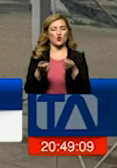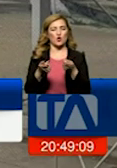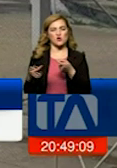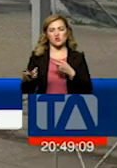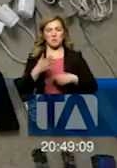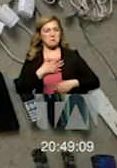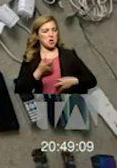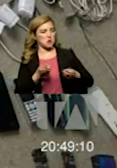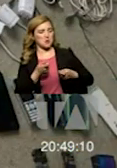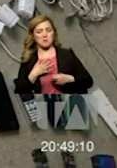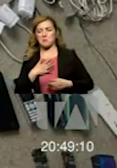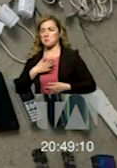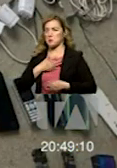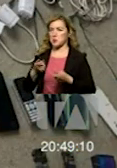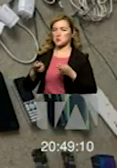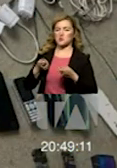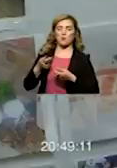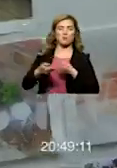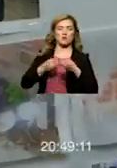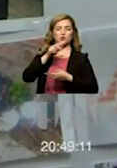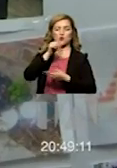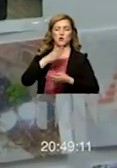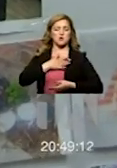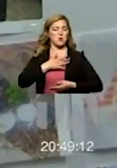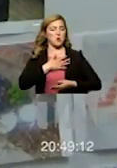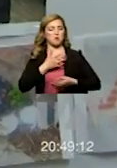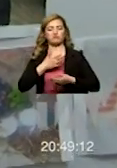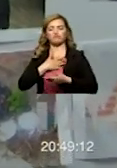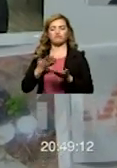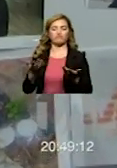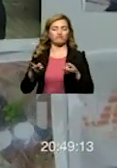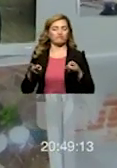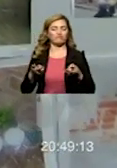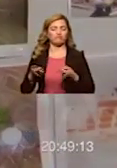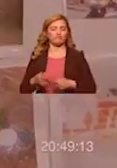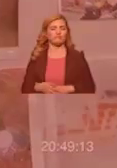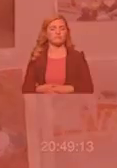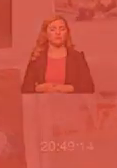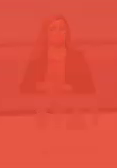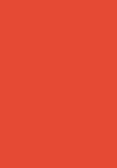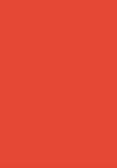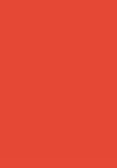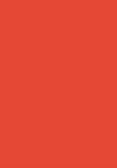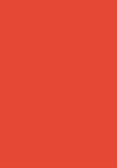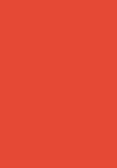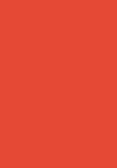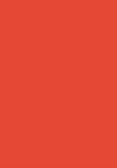carcelarios y el tráfico de drogas. Desde Esmeraldas, Carlos Chamorro, 24 horas.